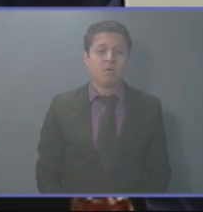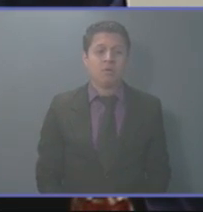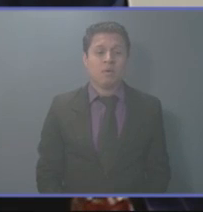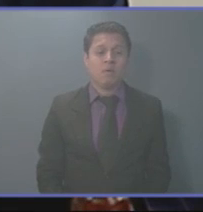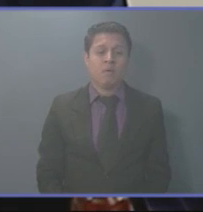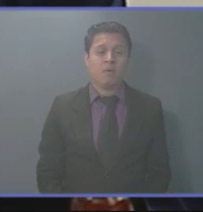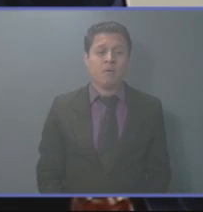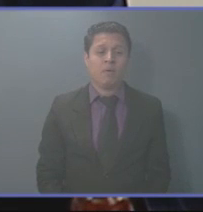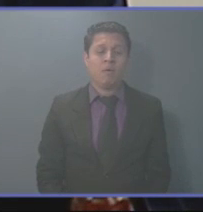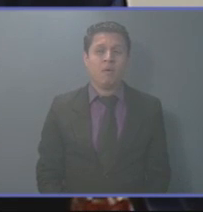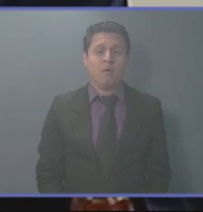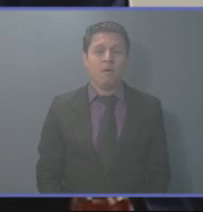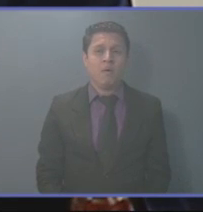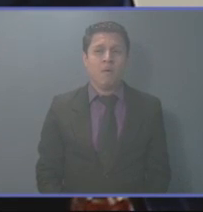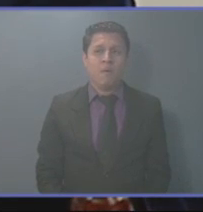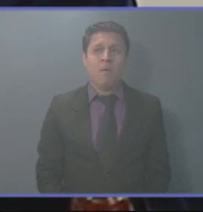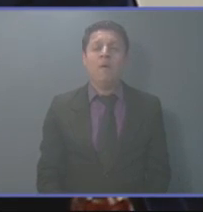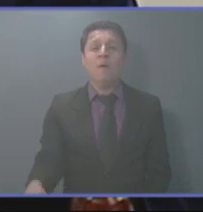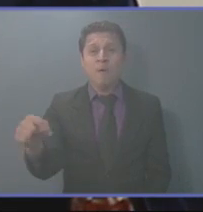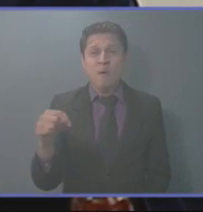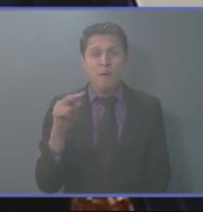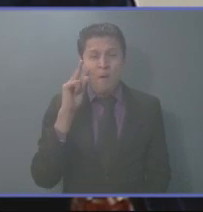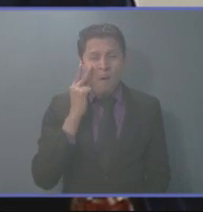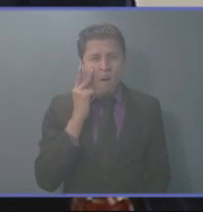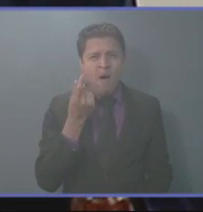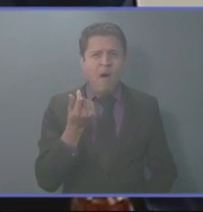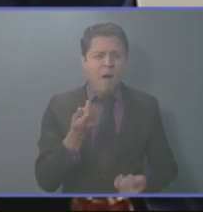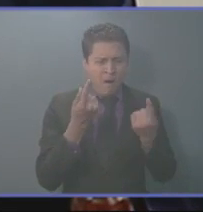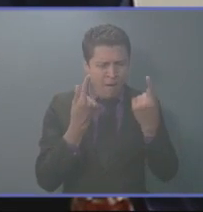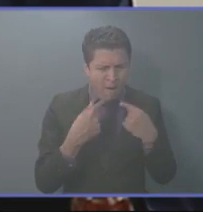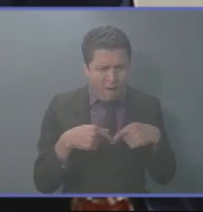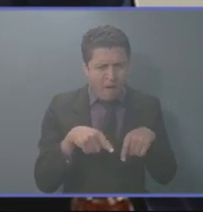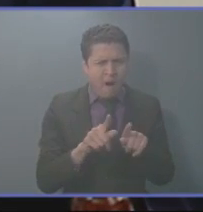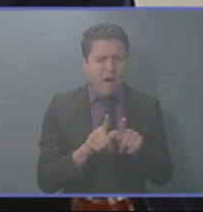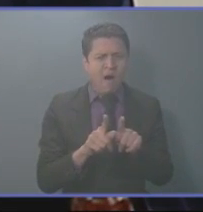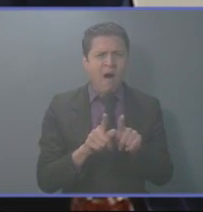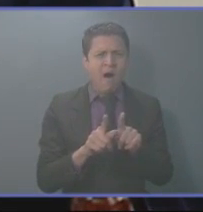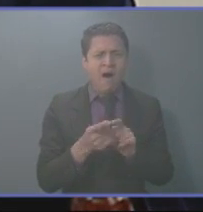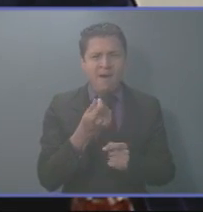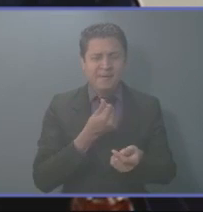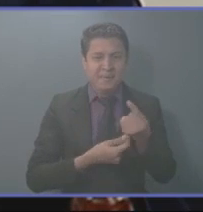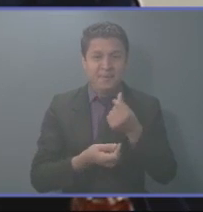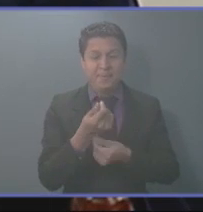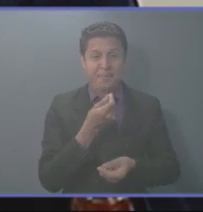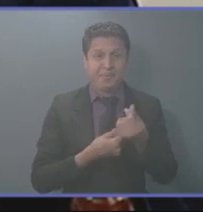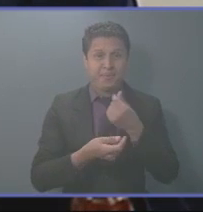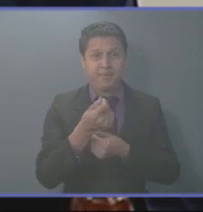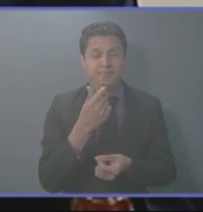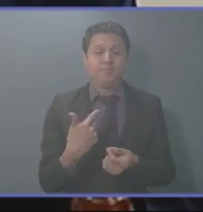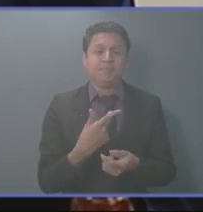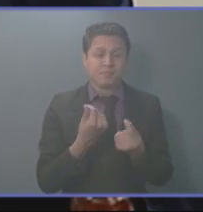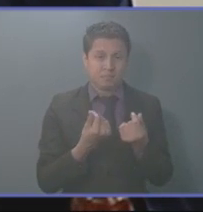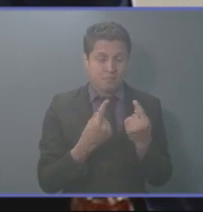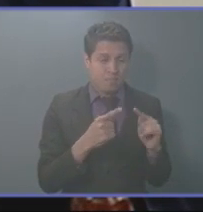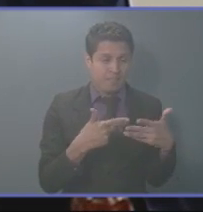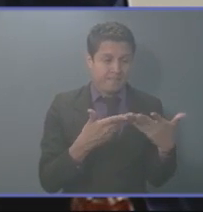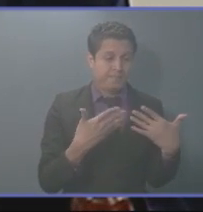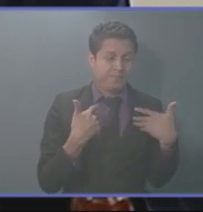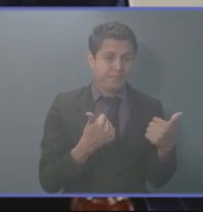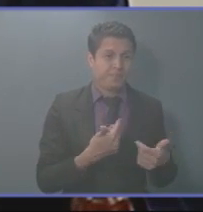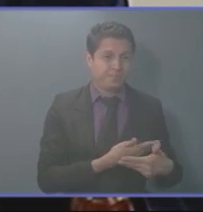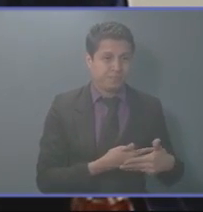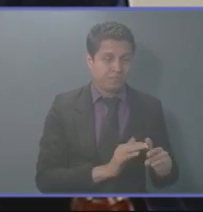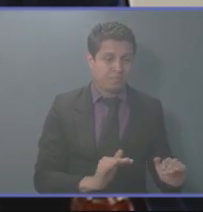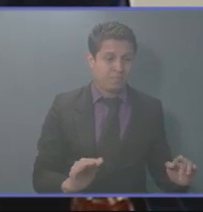Esto no es un gasto, esto es una inversión. En la medida que nosotros invirtamos en la salud de los hijos